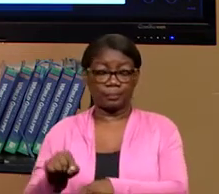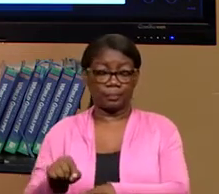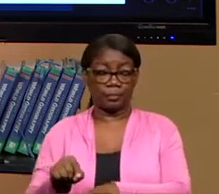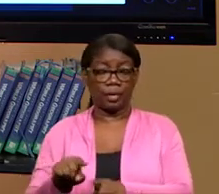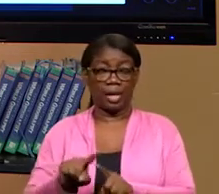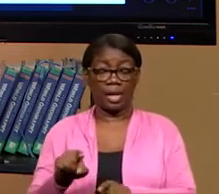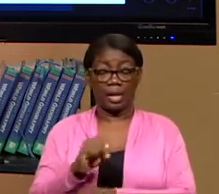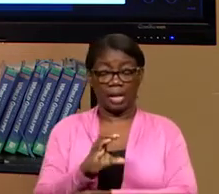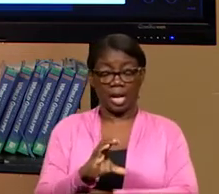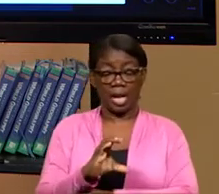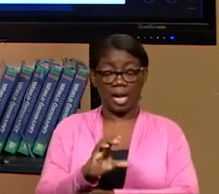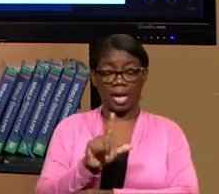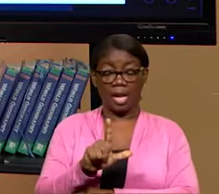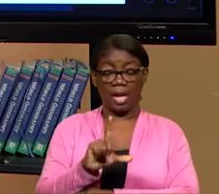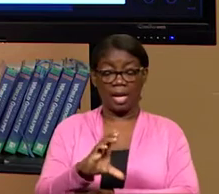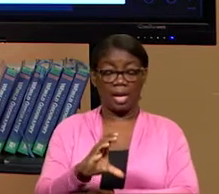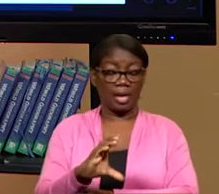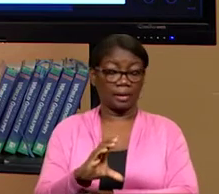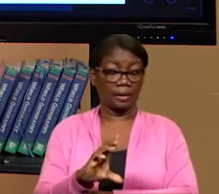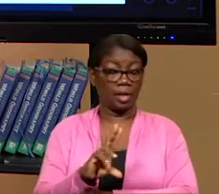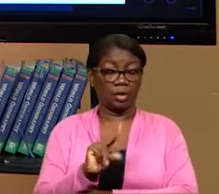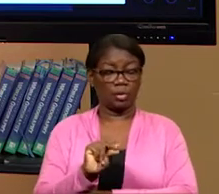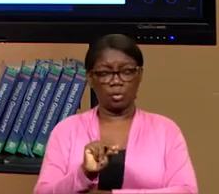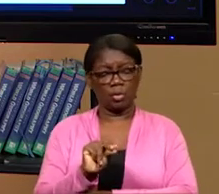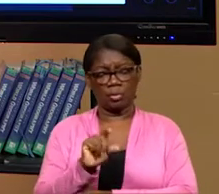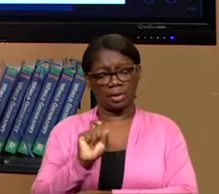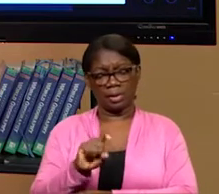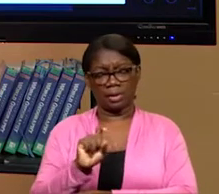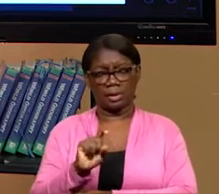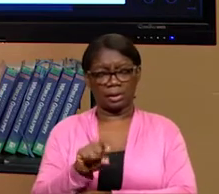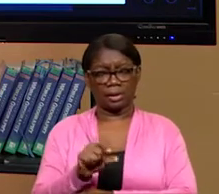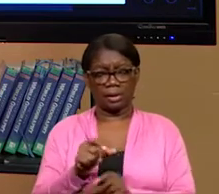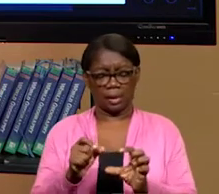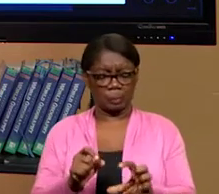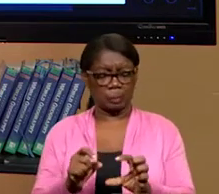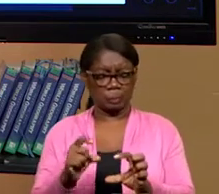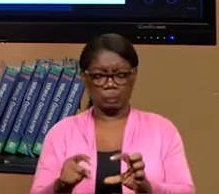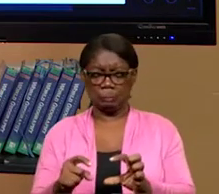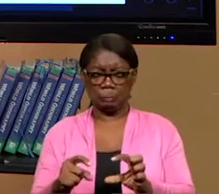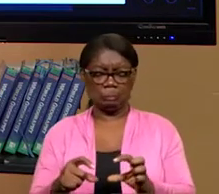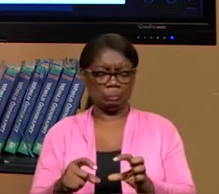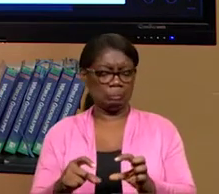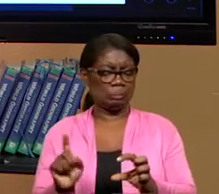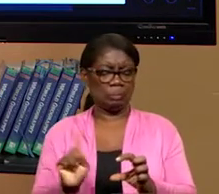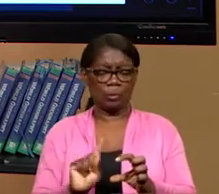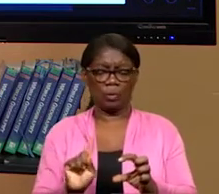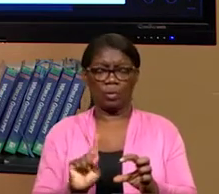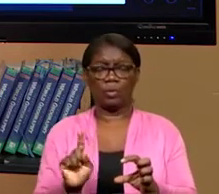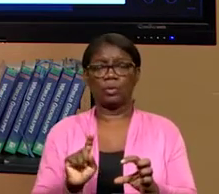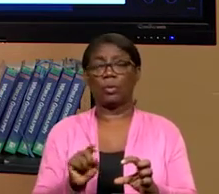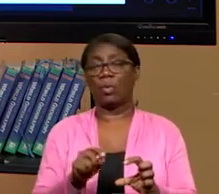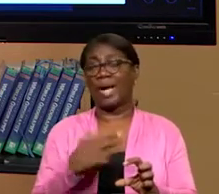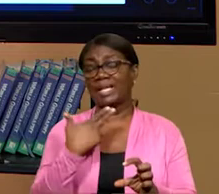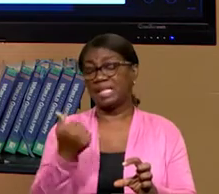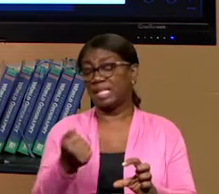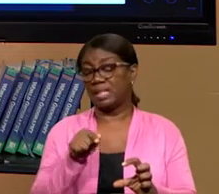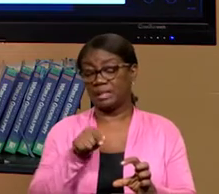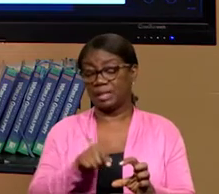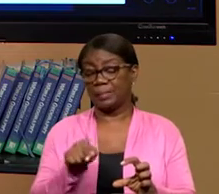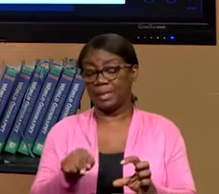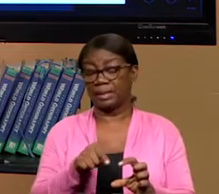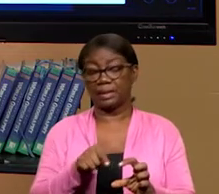LED no hay necesidad o no están estos dispositivos o estas secciones, porque